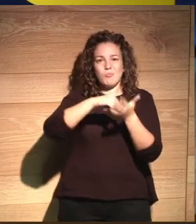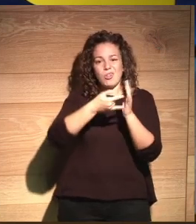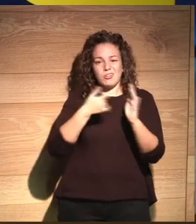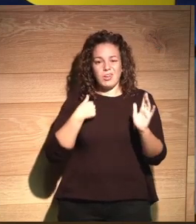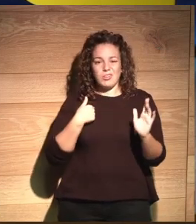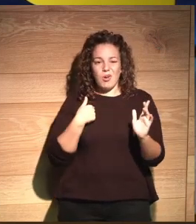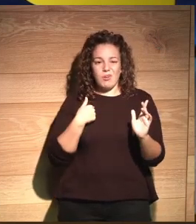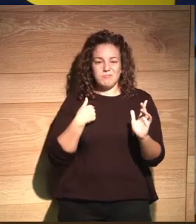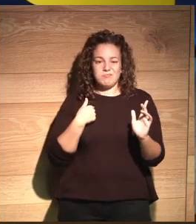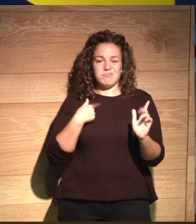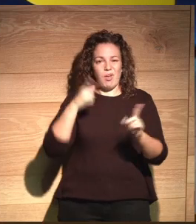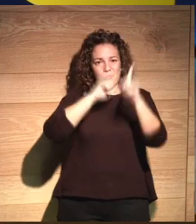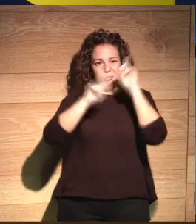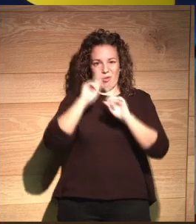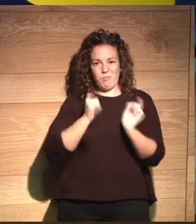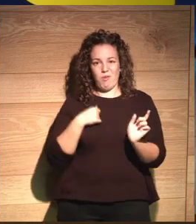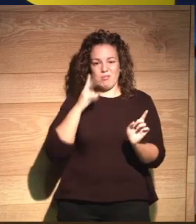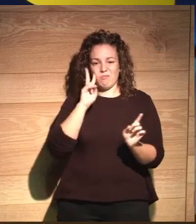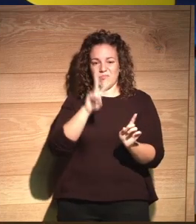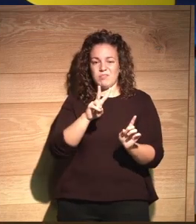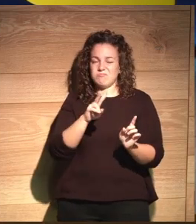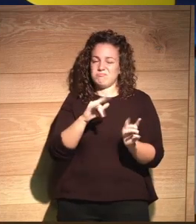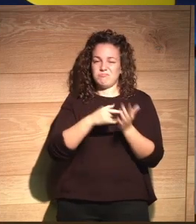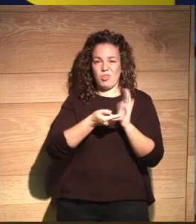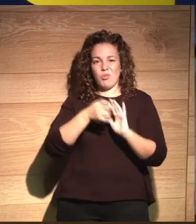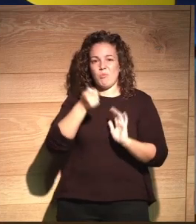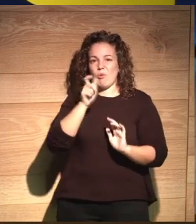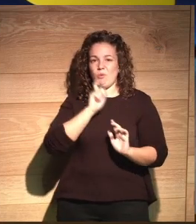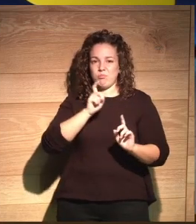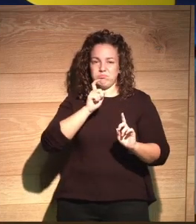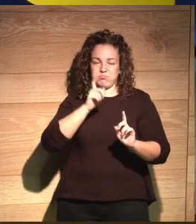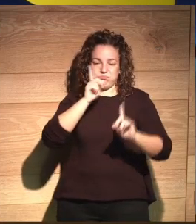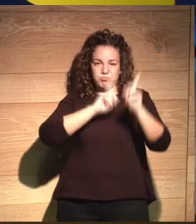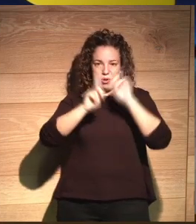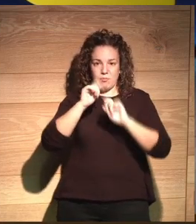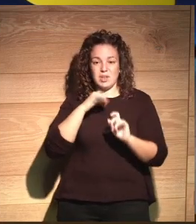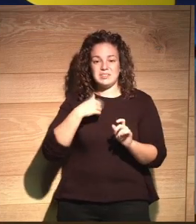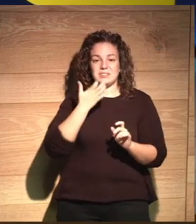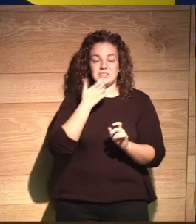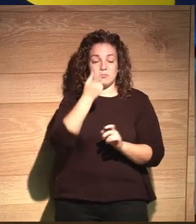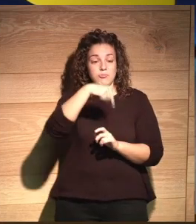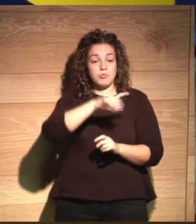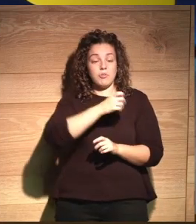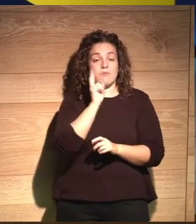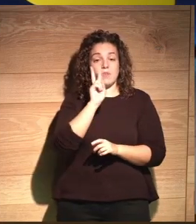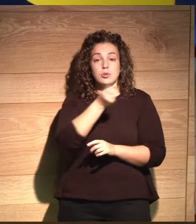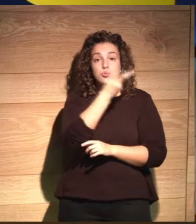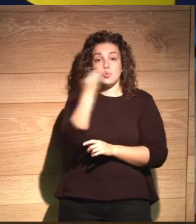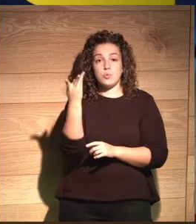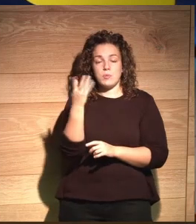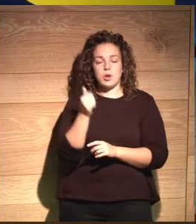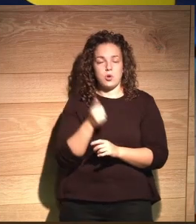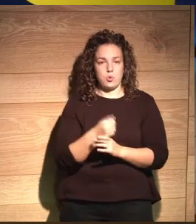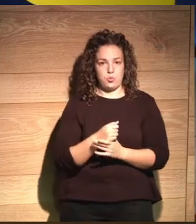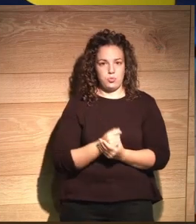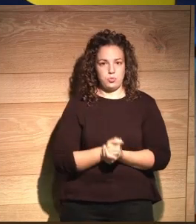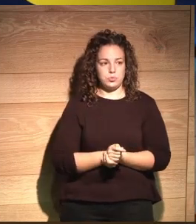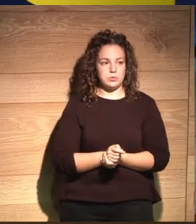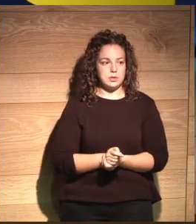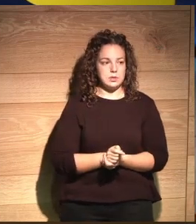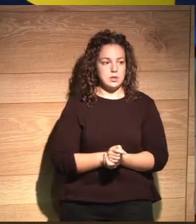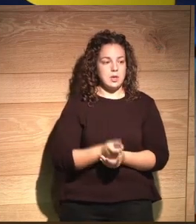realmente encuentro muy problemático y si ustedes ven las cifras los números